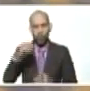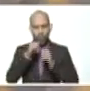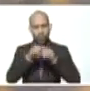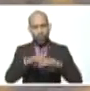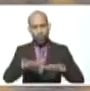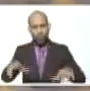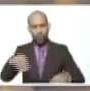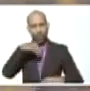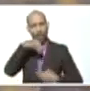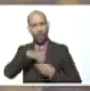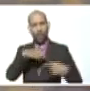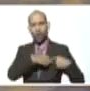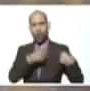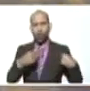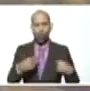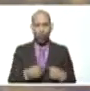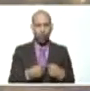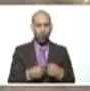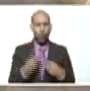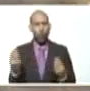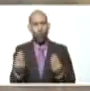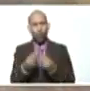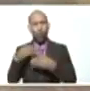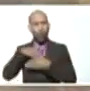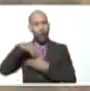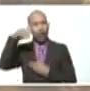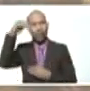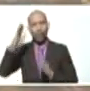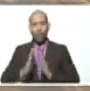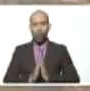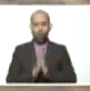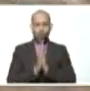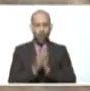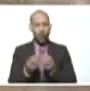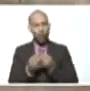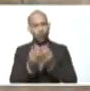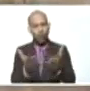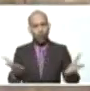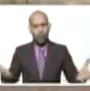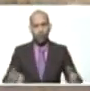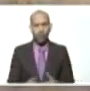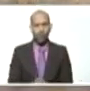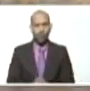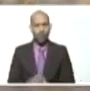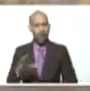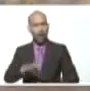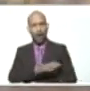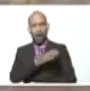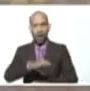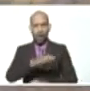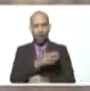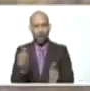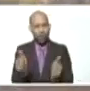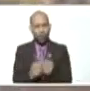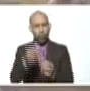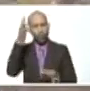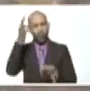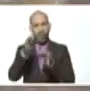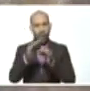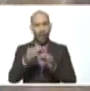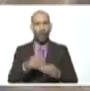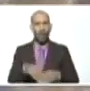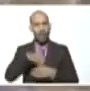nuestros corazones con el Espíritu Santo que se nos ha dado. cantamos con fe y